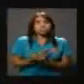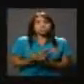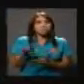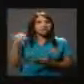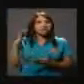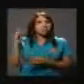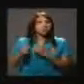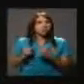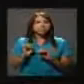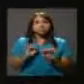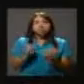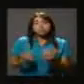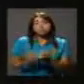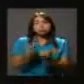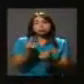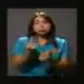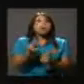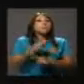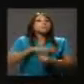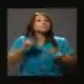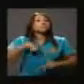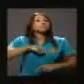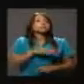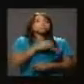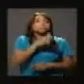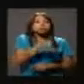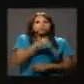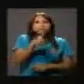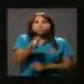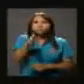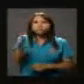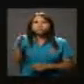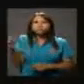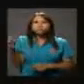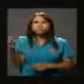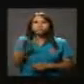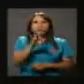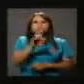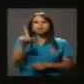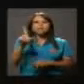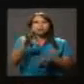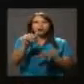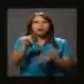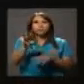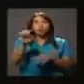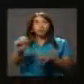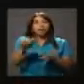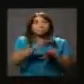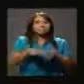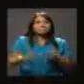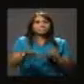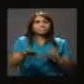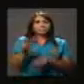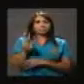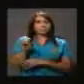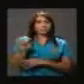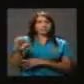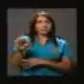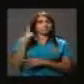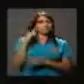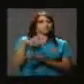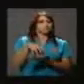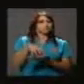años y caminamos los 81 cantones de este país con la mirada dudosa de funcionarios del tribunal de elecciones que pensaron que esos